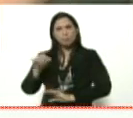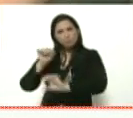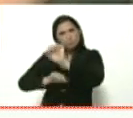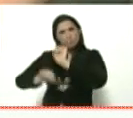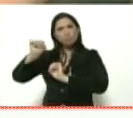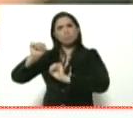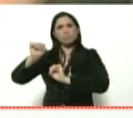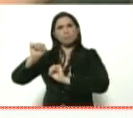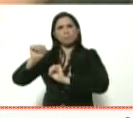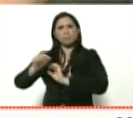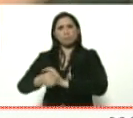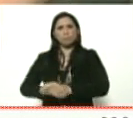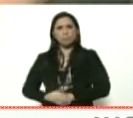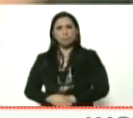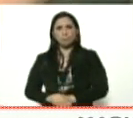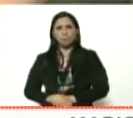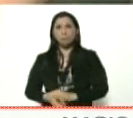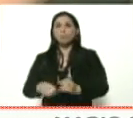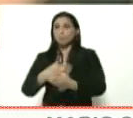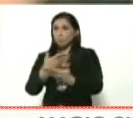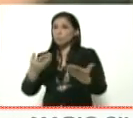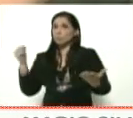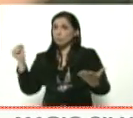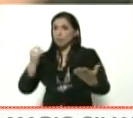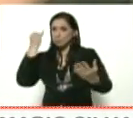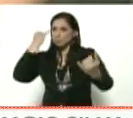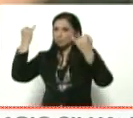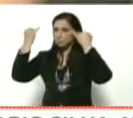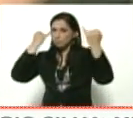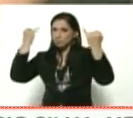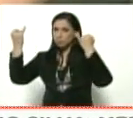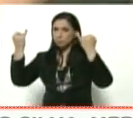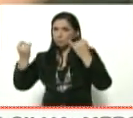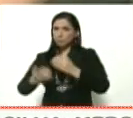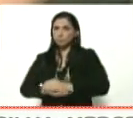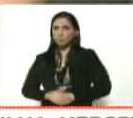Defendiéndonos. Y eso sí, con una inteligencia